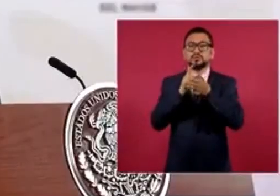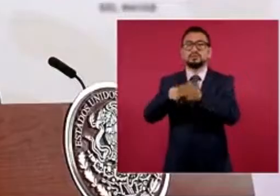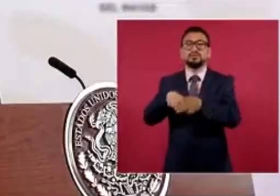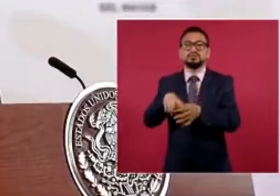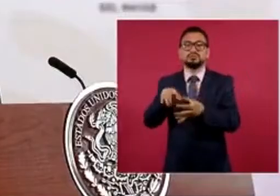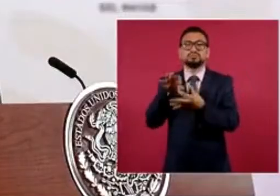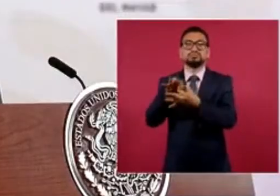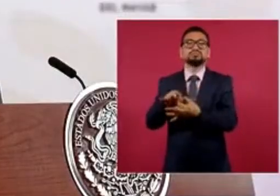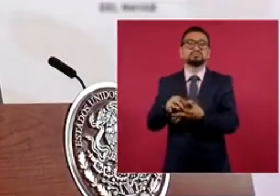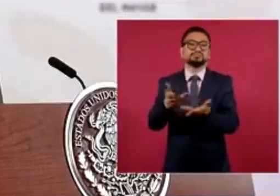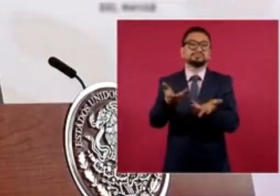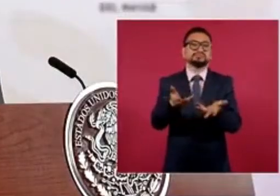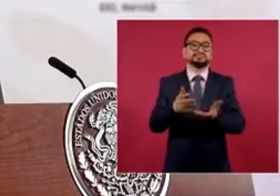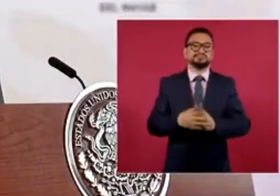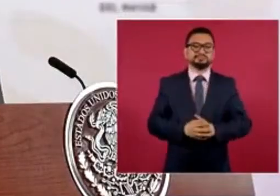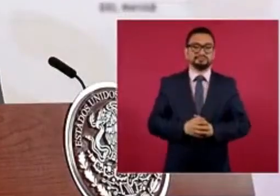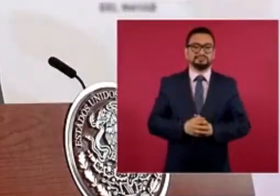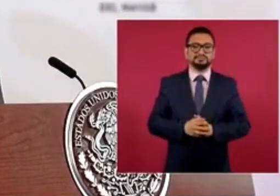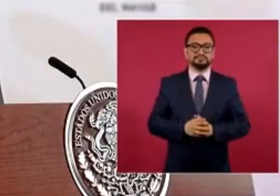delincuencia,